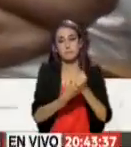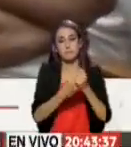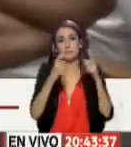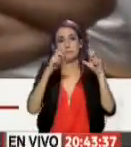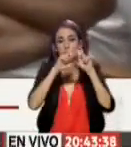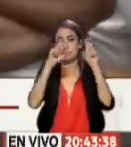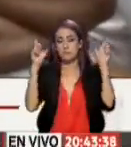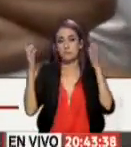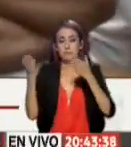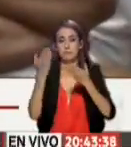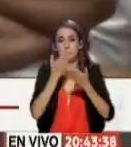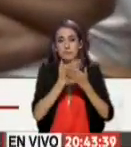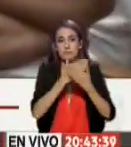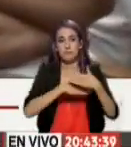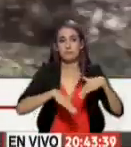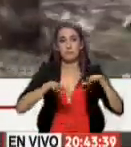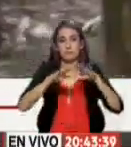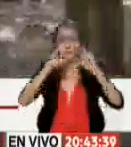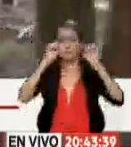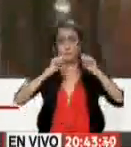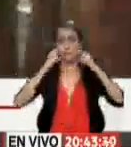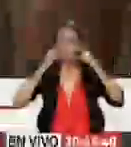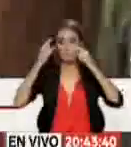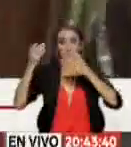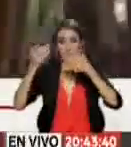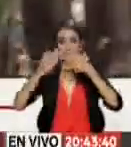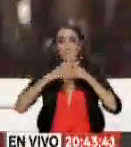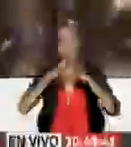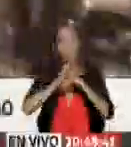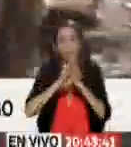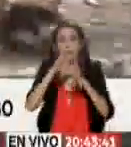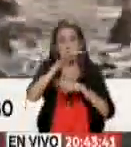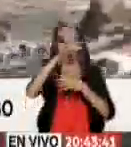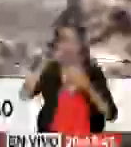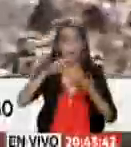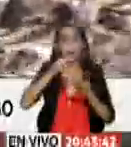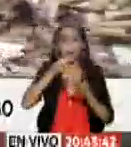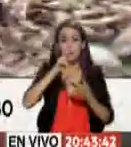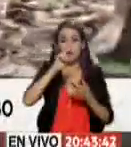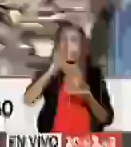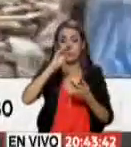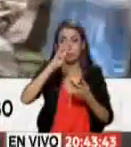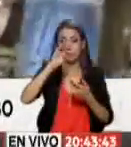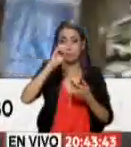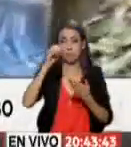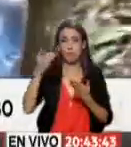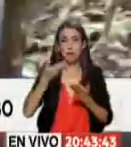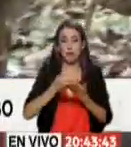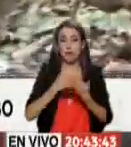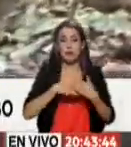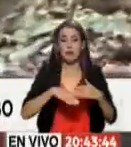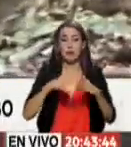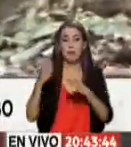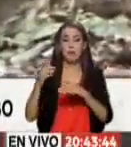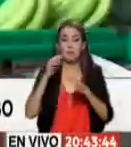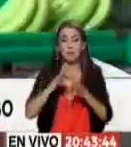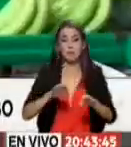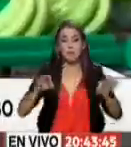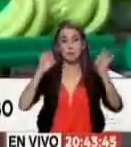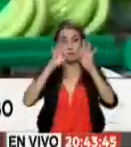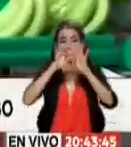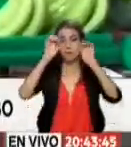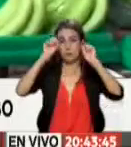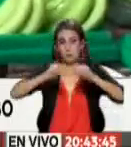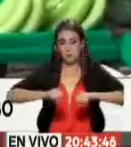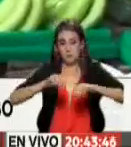pequeños y medianos de aquí del Cantón El Guabo y la provincia del Oro. El Cantón El Guabo es netamente agrícola, de allí que los beneficiarios ven la importancia de